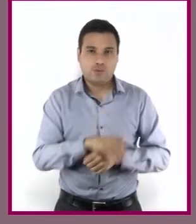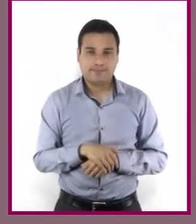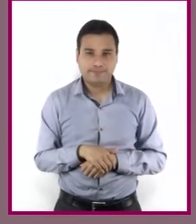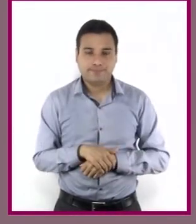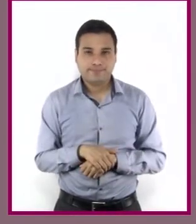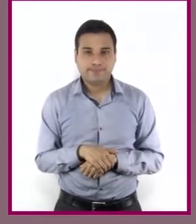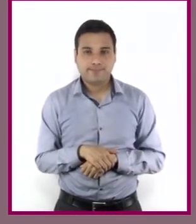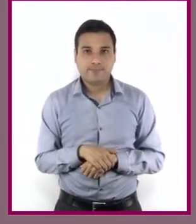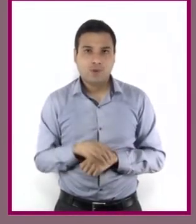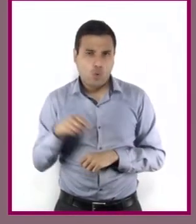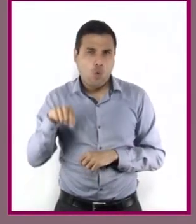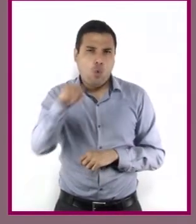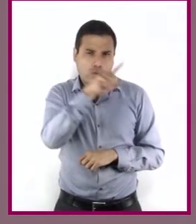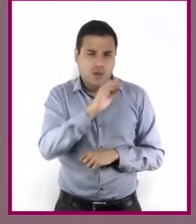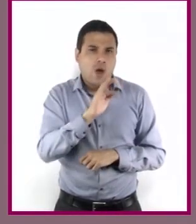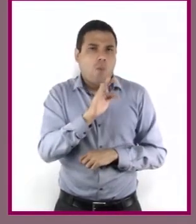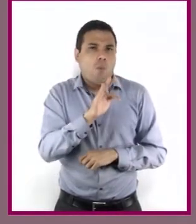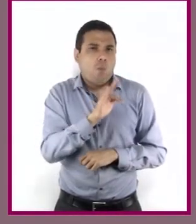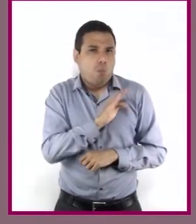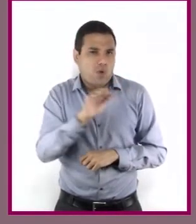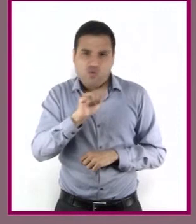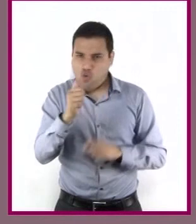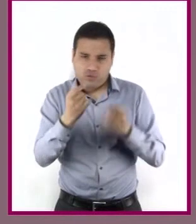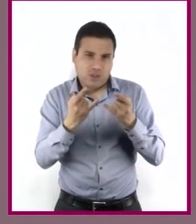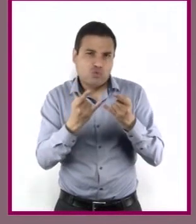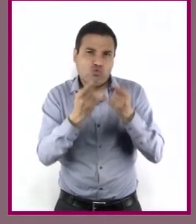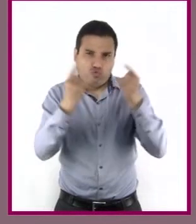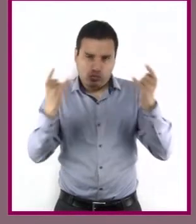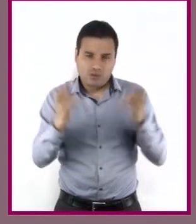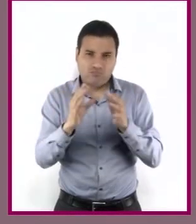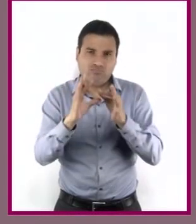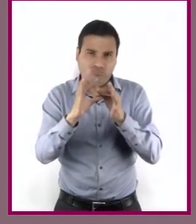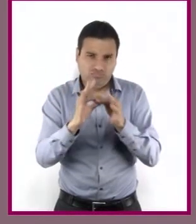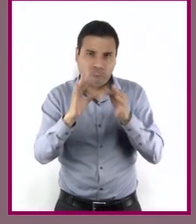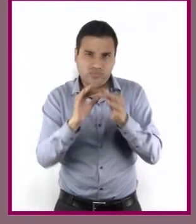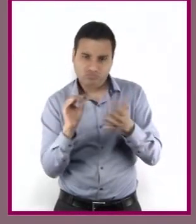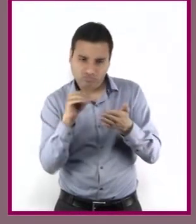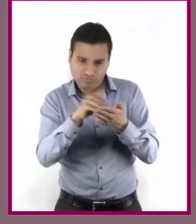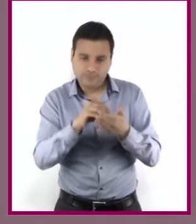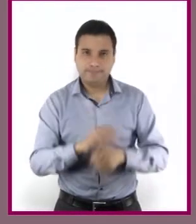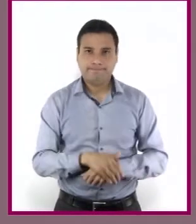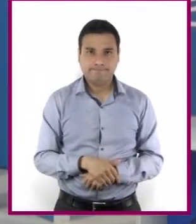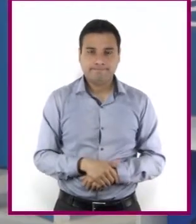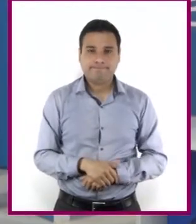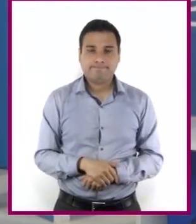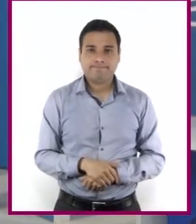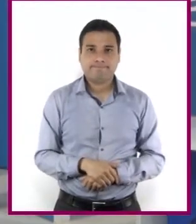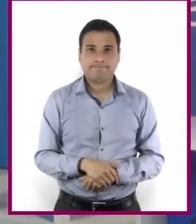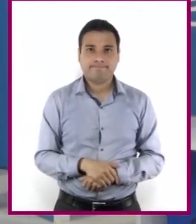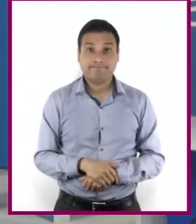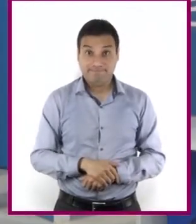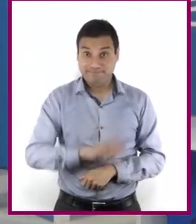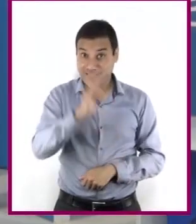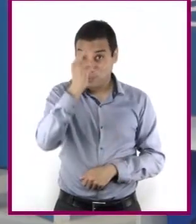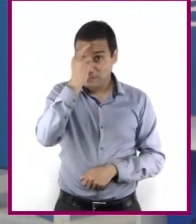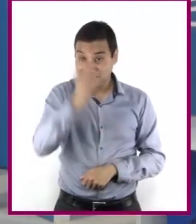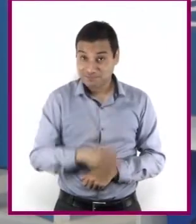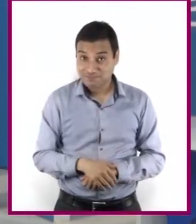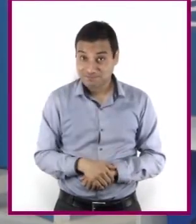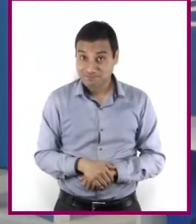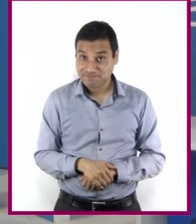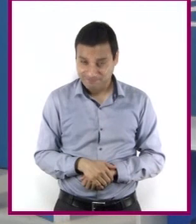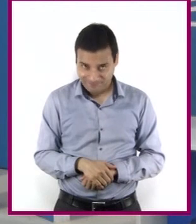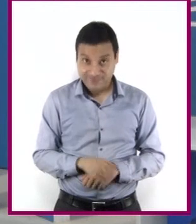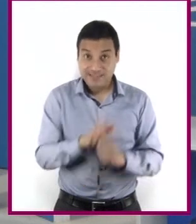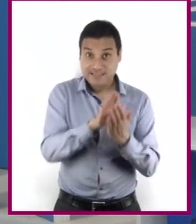aunque ustedes puedan buscar otro sobre la lucha por el respeto a la diversidad. Recuerden que cada